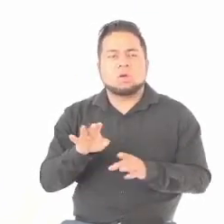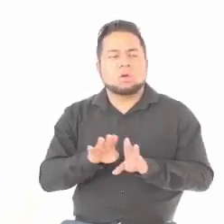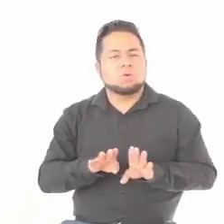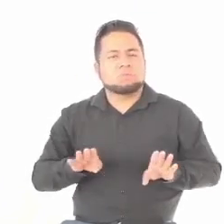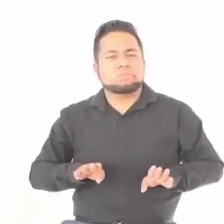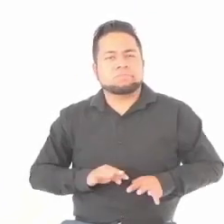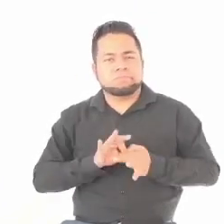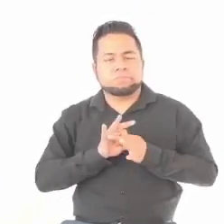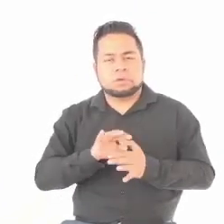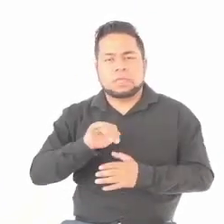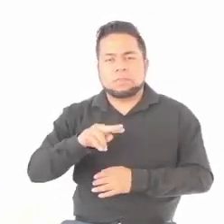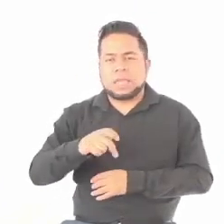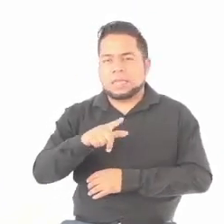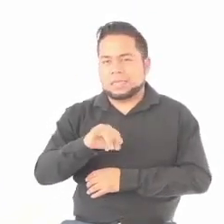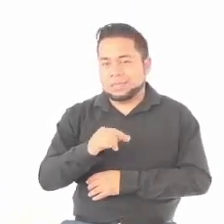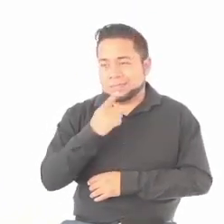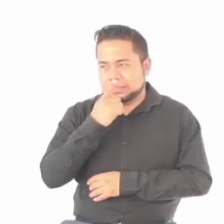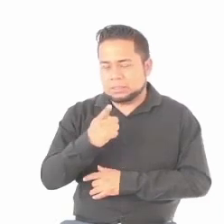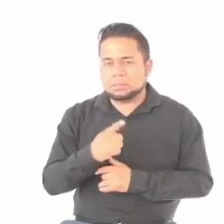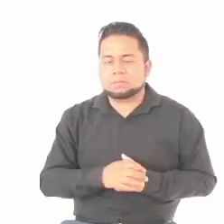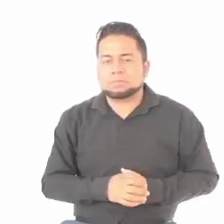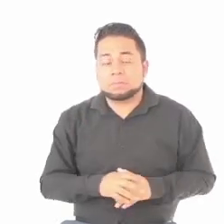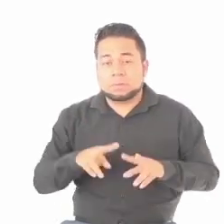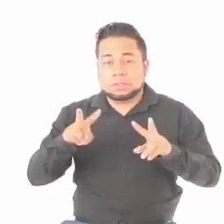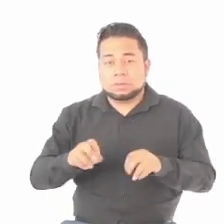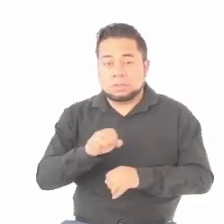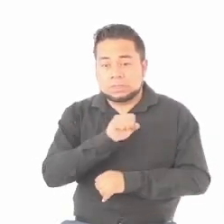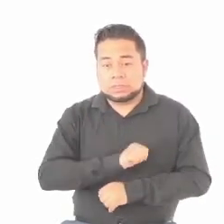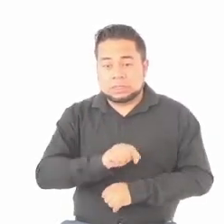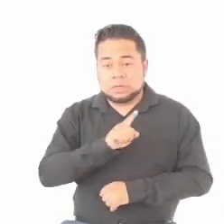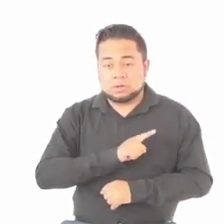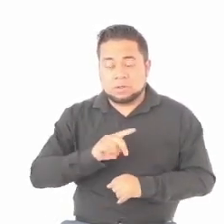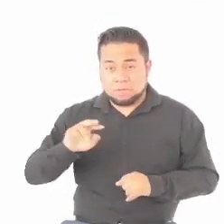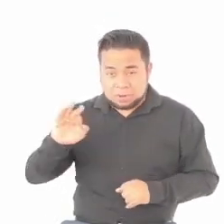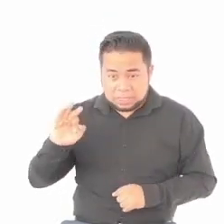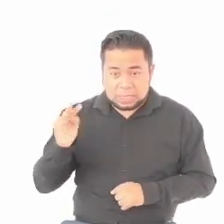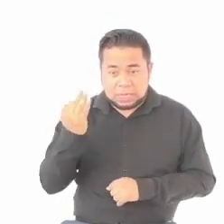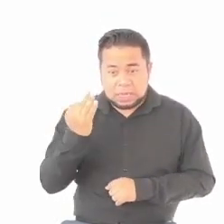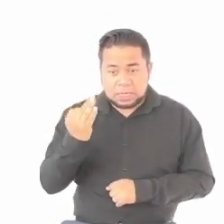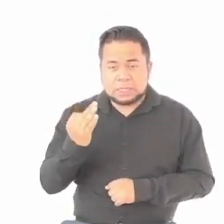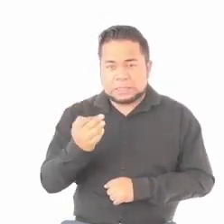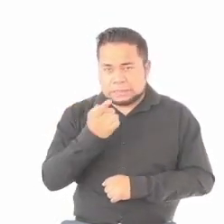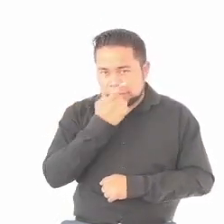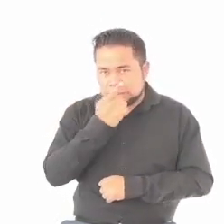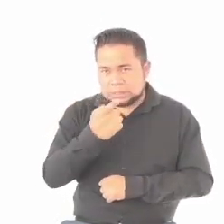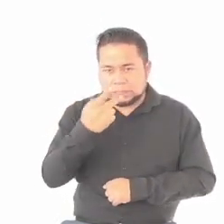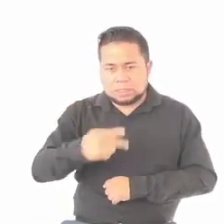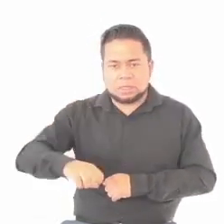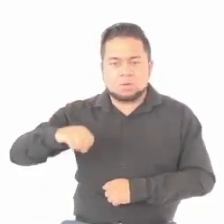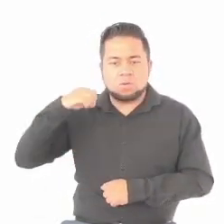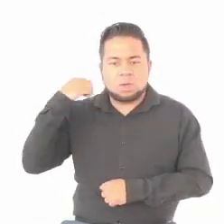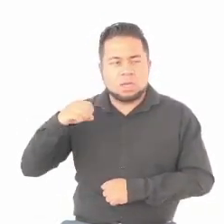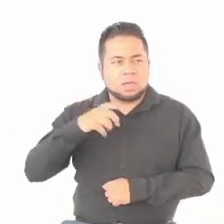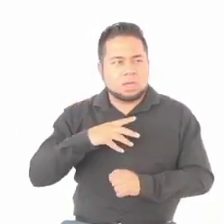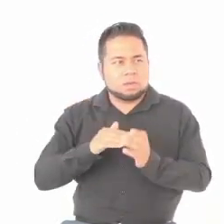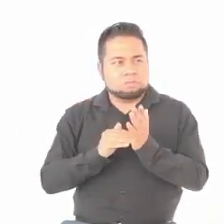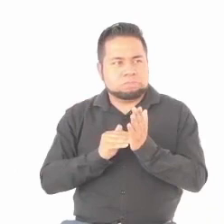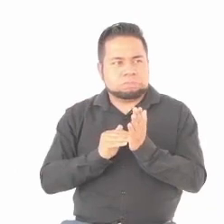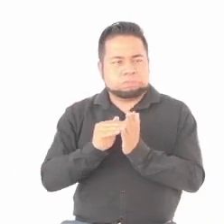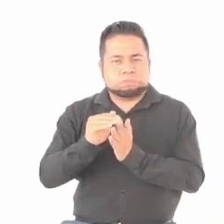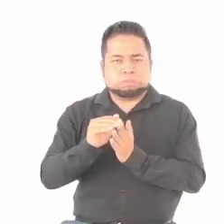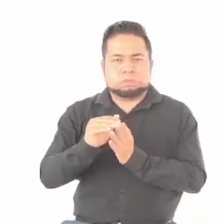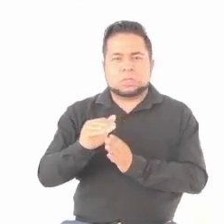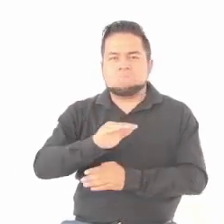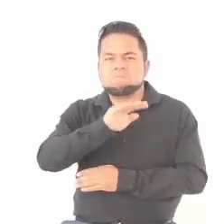las cifras del INEGI. El sector salud a nivel federal ha señalado que en Oaxaca se incrementó la